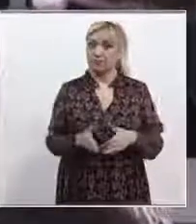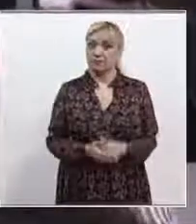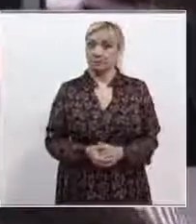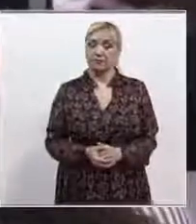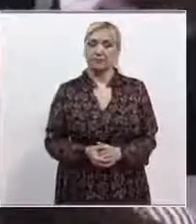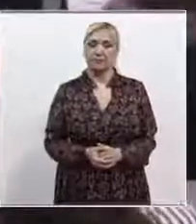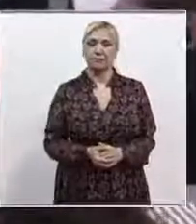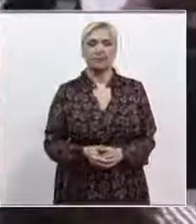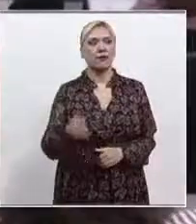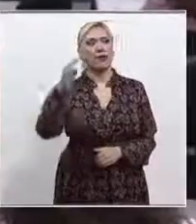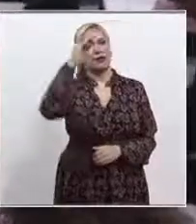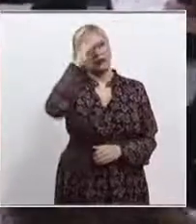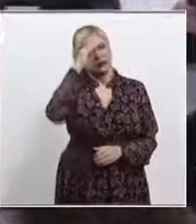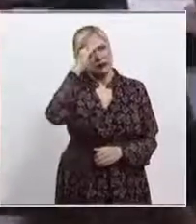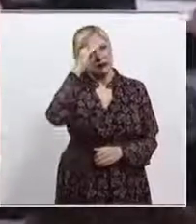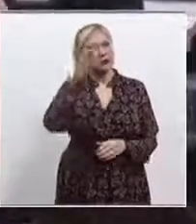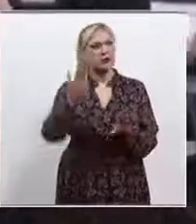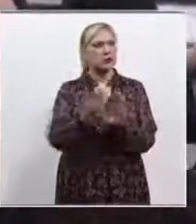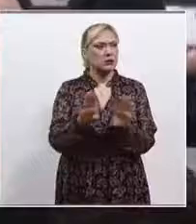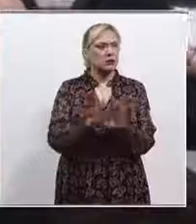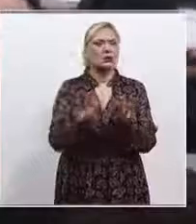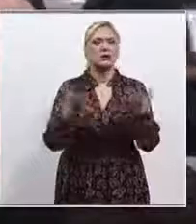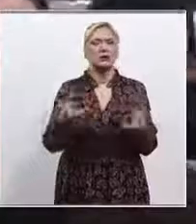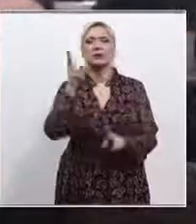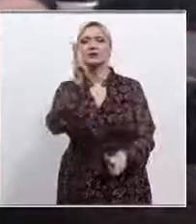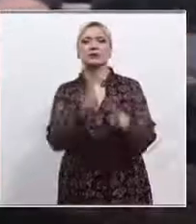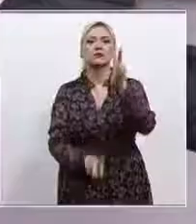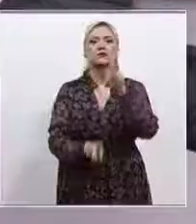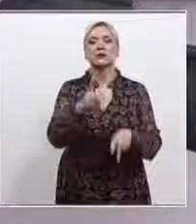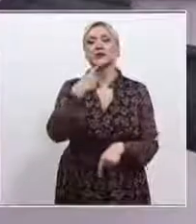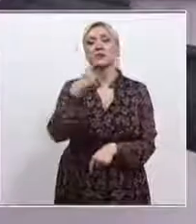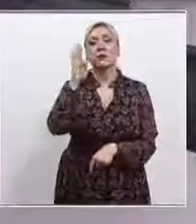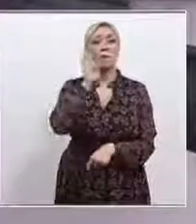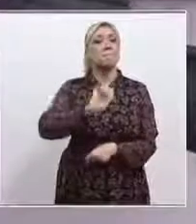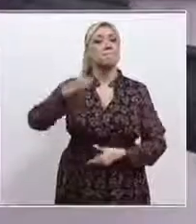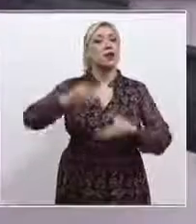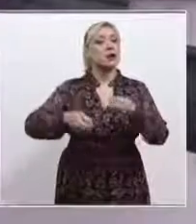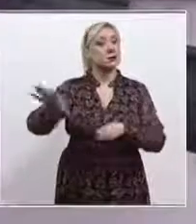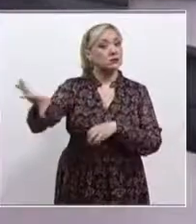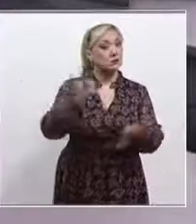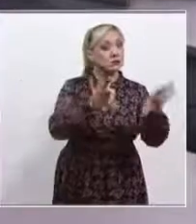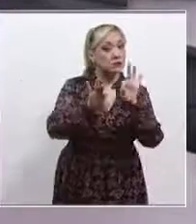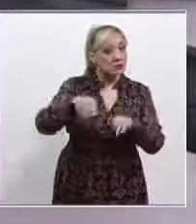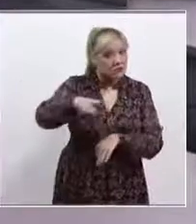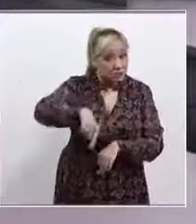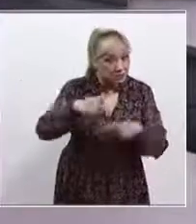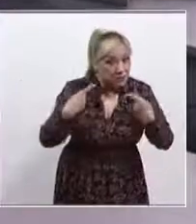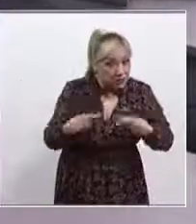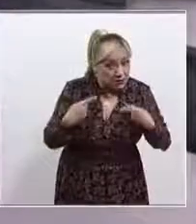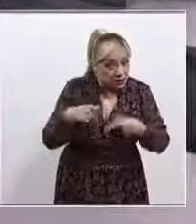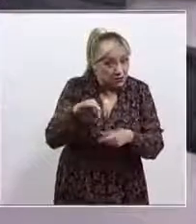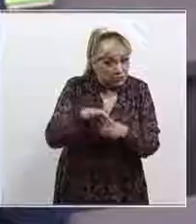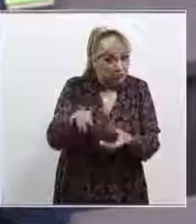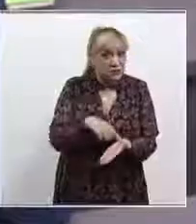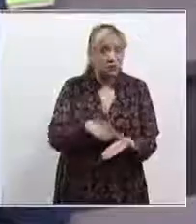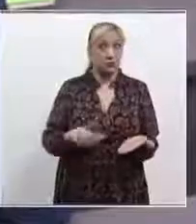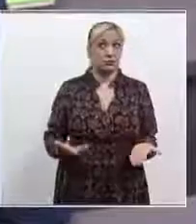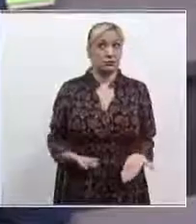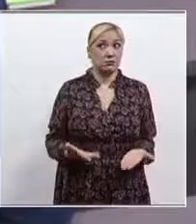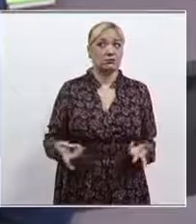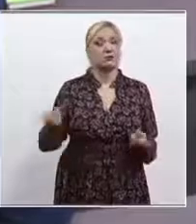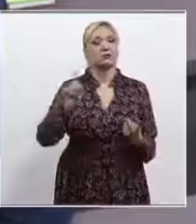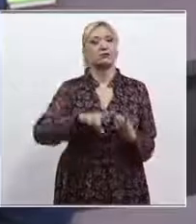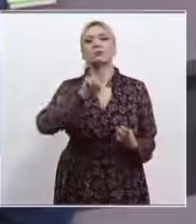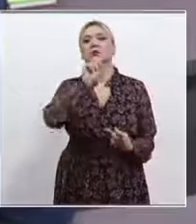En la reflexión también dialogaron sobre las propuestas de elección de ministros de la Corte, así como del análisis de casos recientes resueltos por el